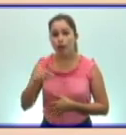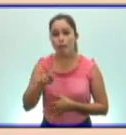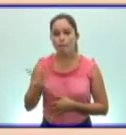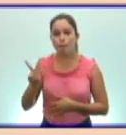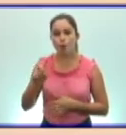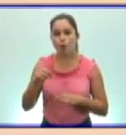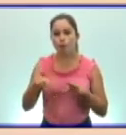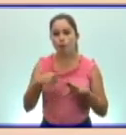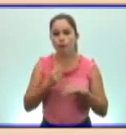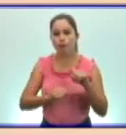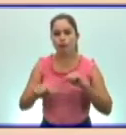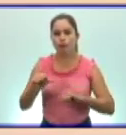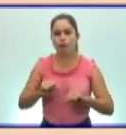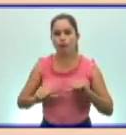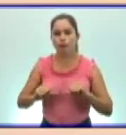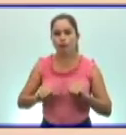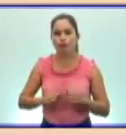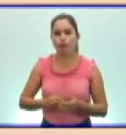disolución.